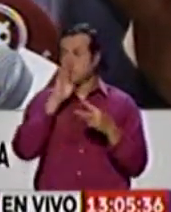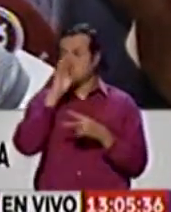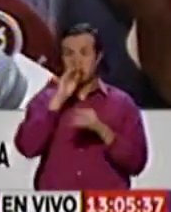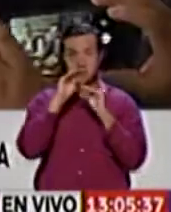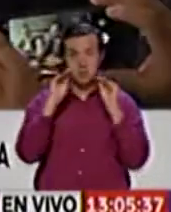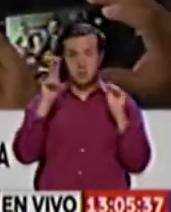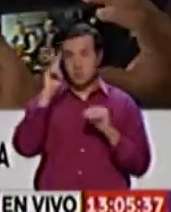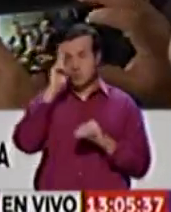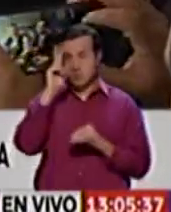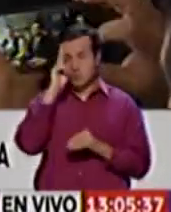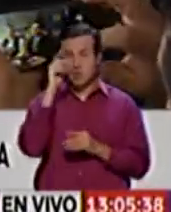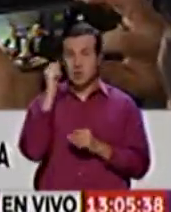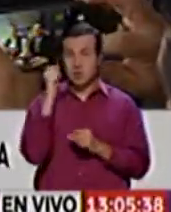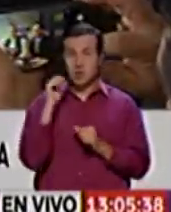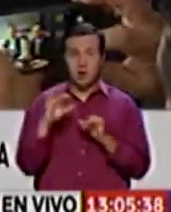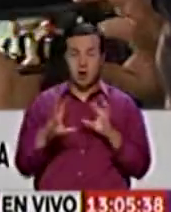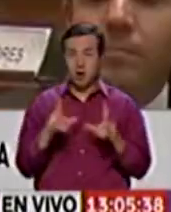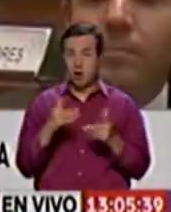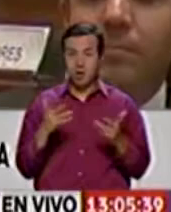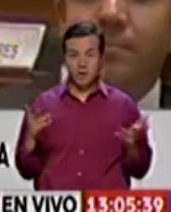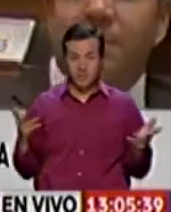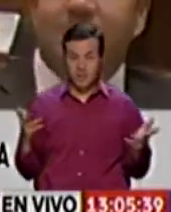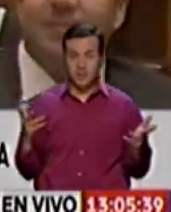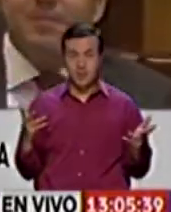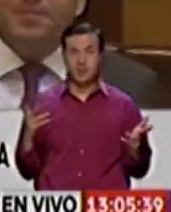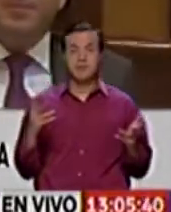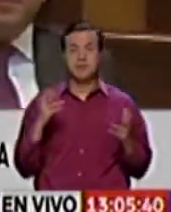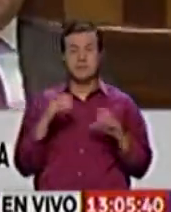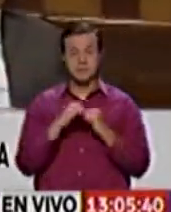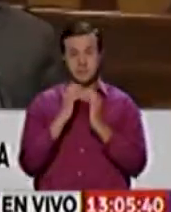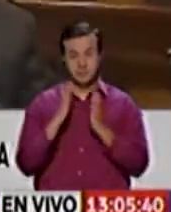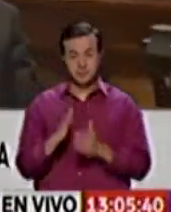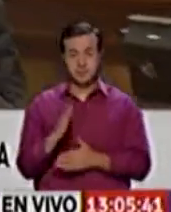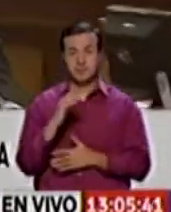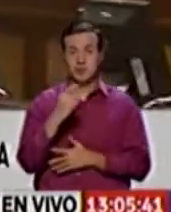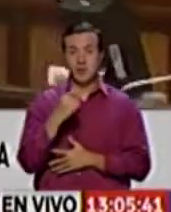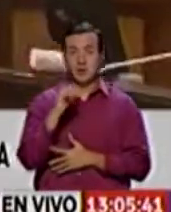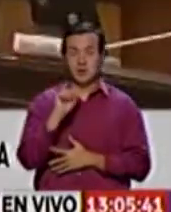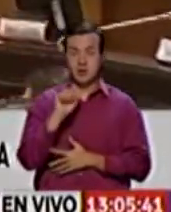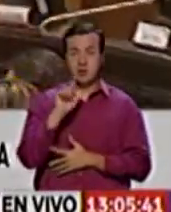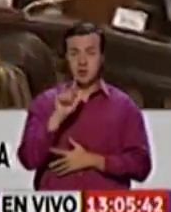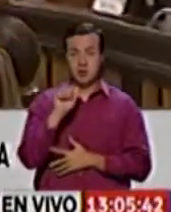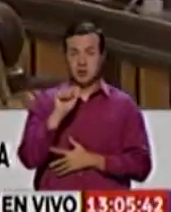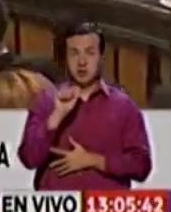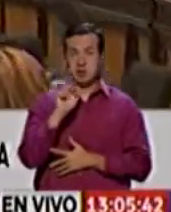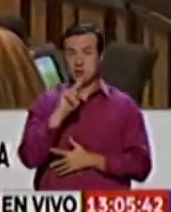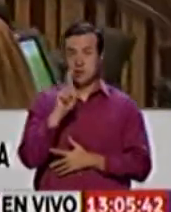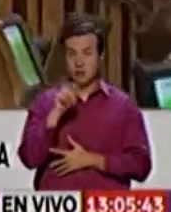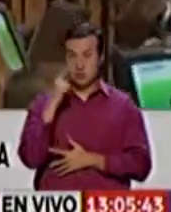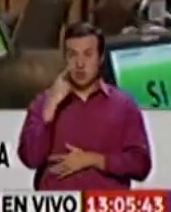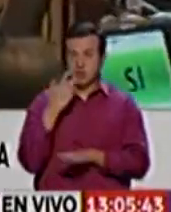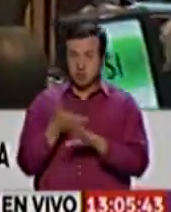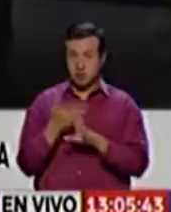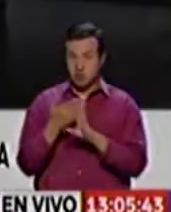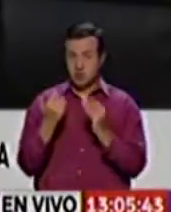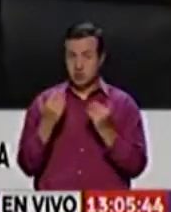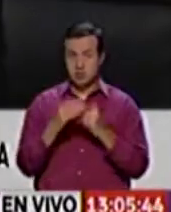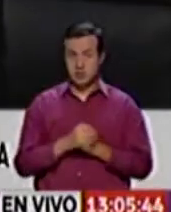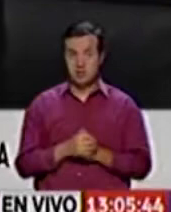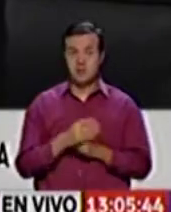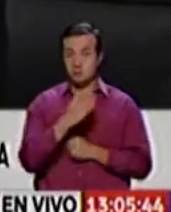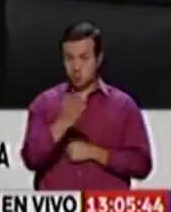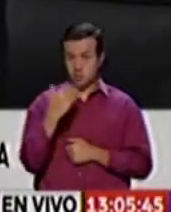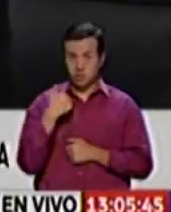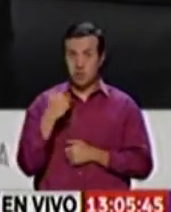tema de piponazgo. Tanto Aleaga como Rodríguez solicitaron a Galarza presentar las pruebas y audios con los que dice contar en el caso. Si los